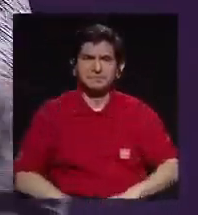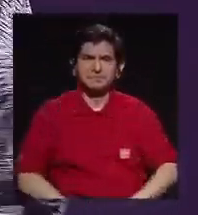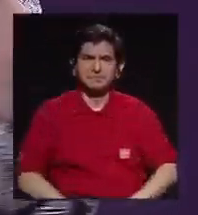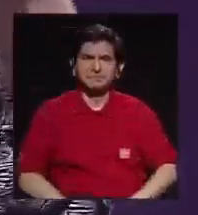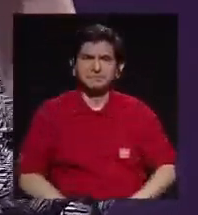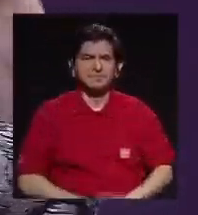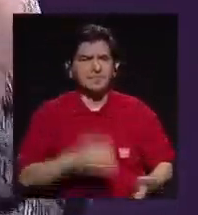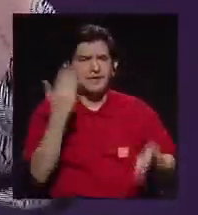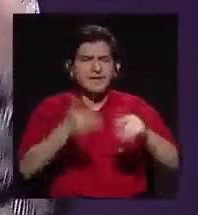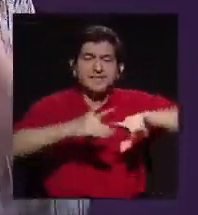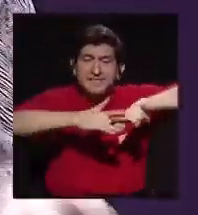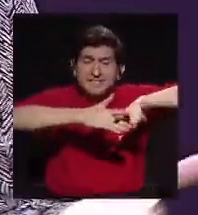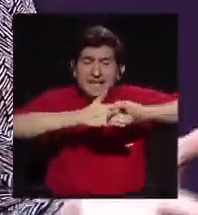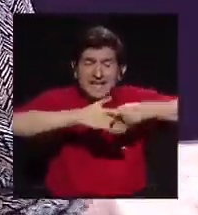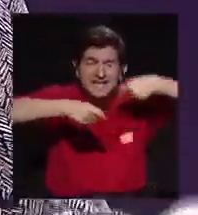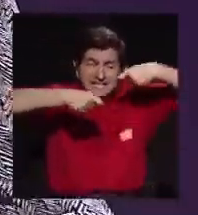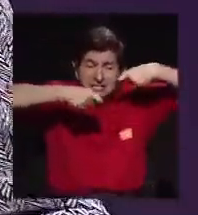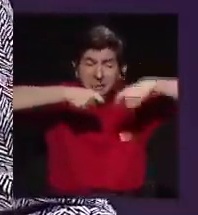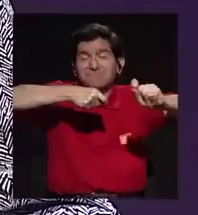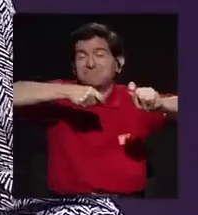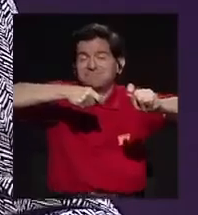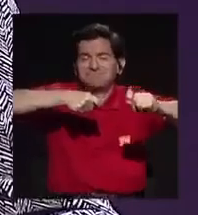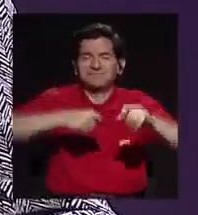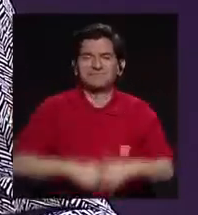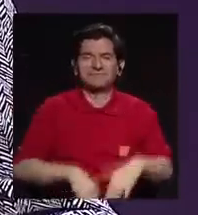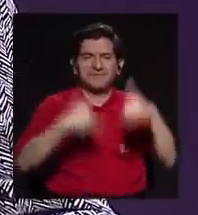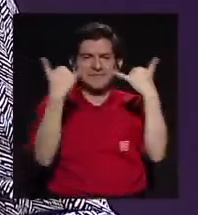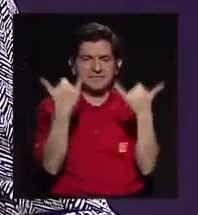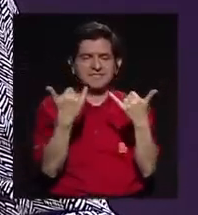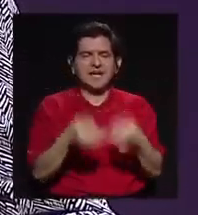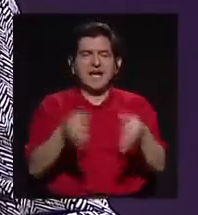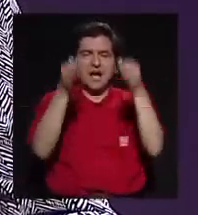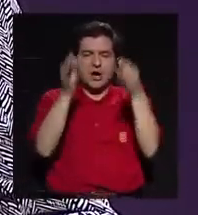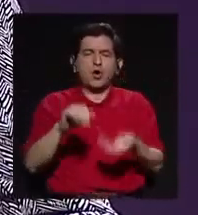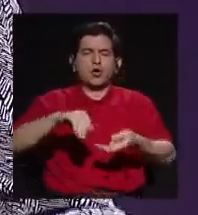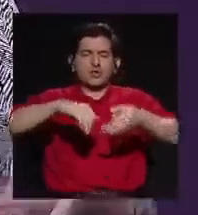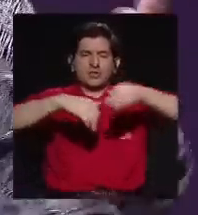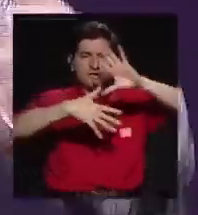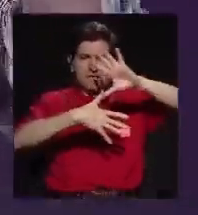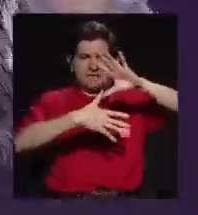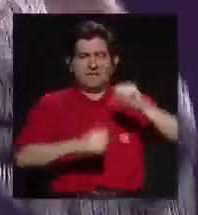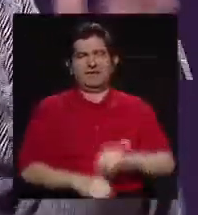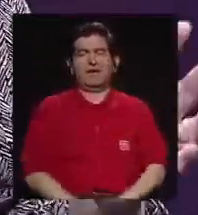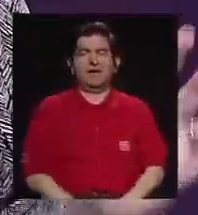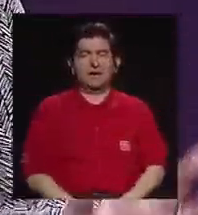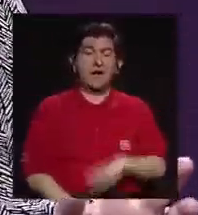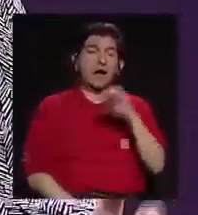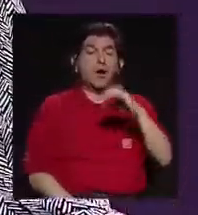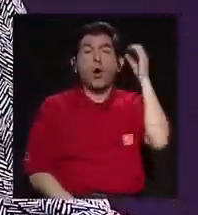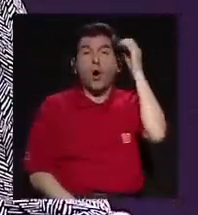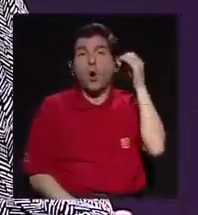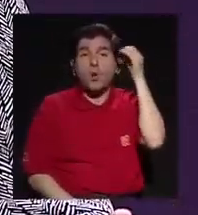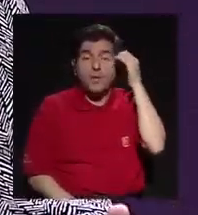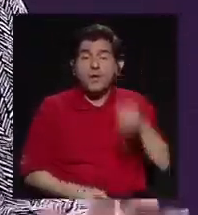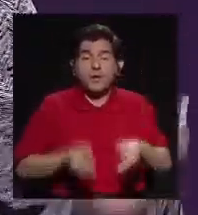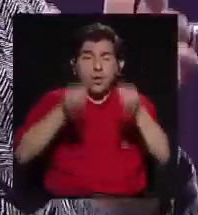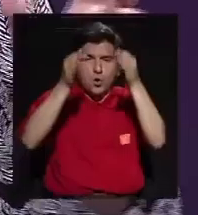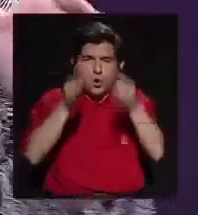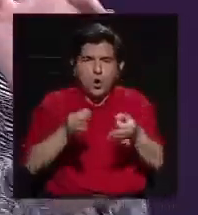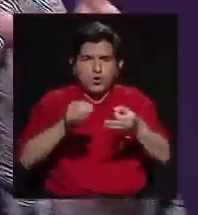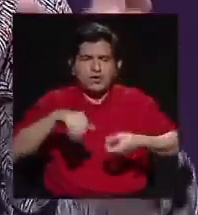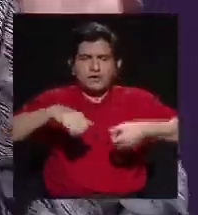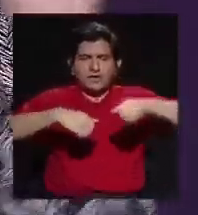el cerillo o el fuego vino a ser dado por la Corte Interamericana, ¿verdad? Bueno, por la opinión de la Corte